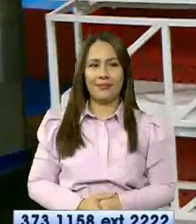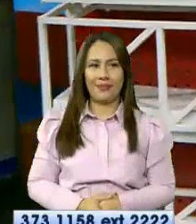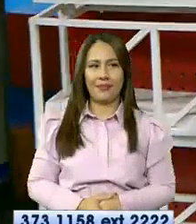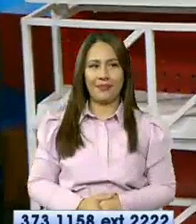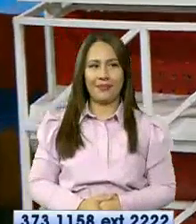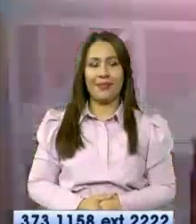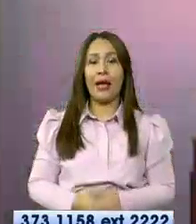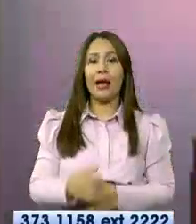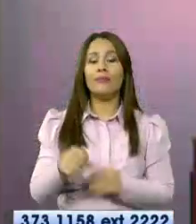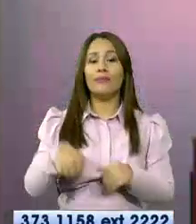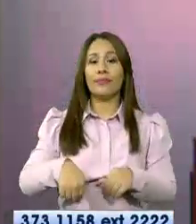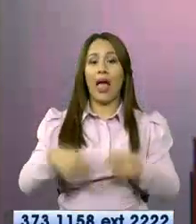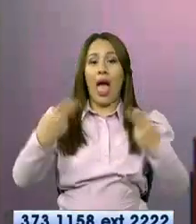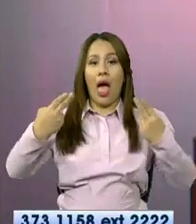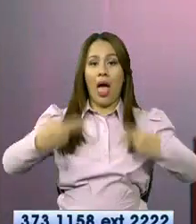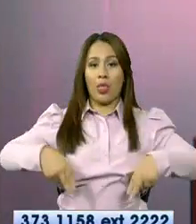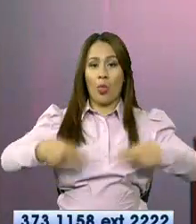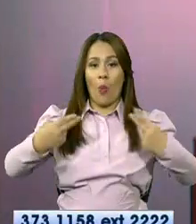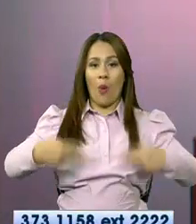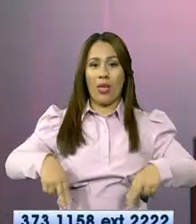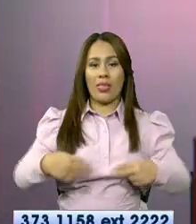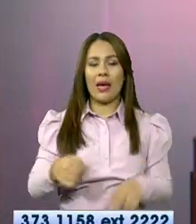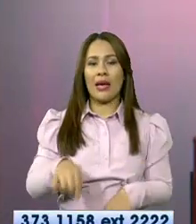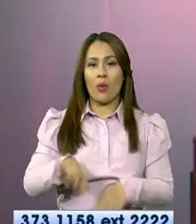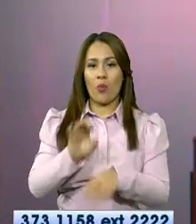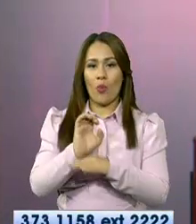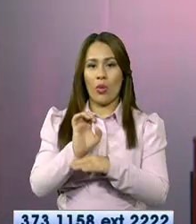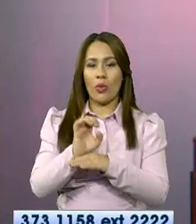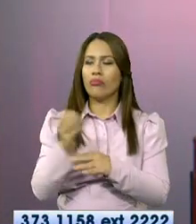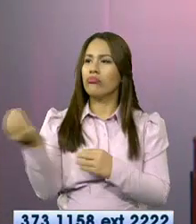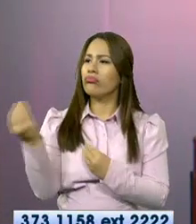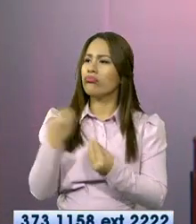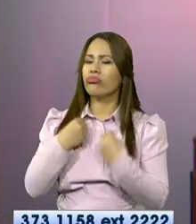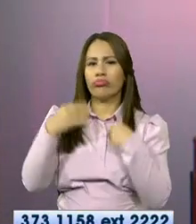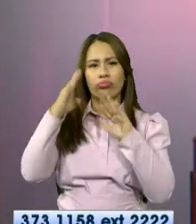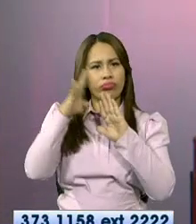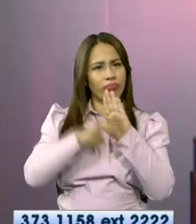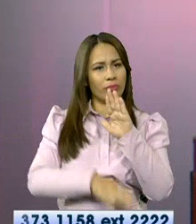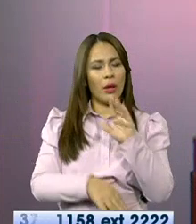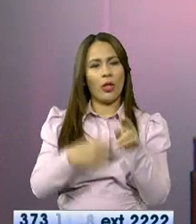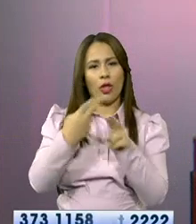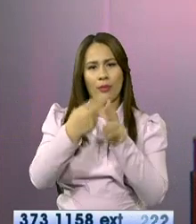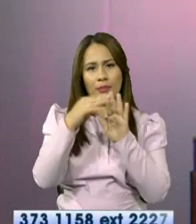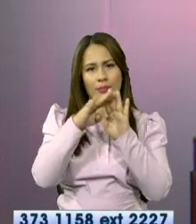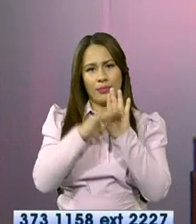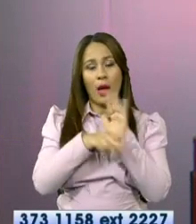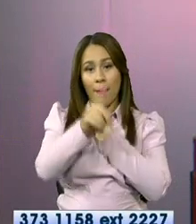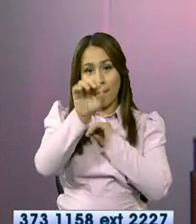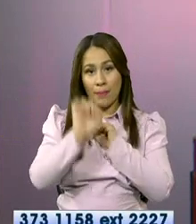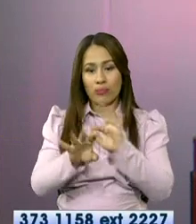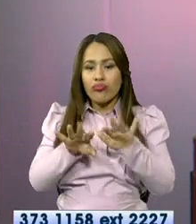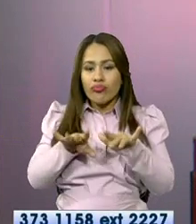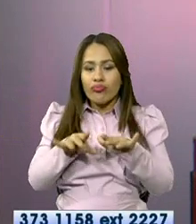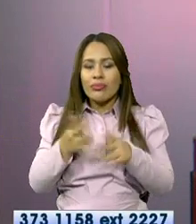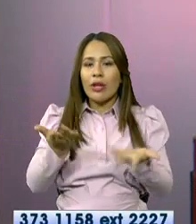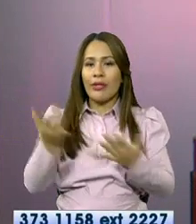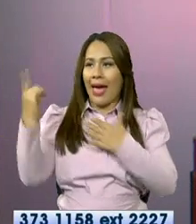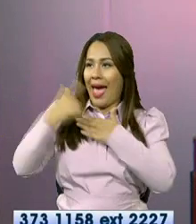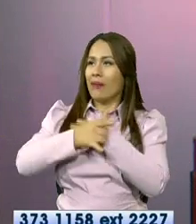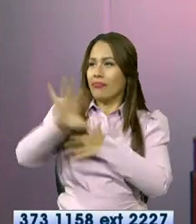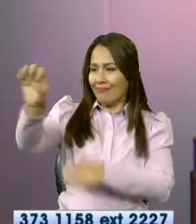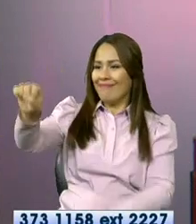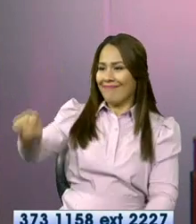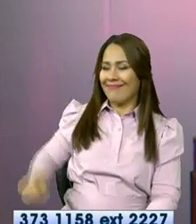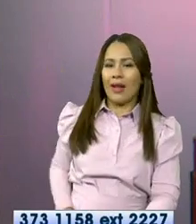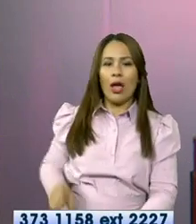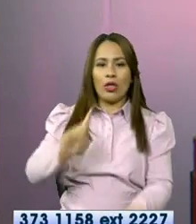El Servicio Nacional de Aduanas publicó una lista de artículos que desde este mes pueden ingresar por los aeropuertos del país sin